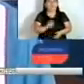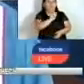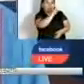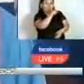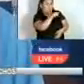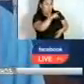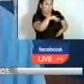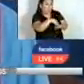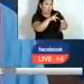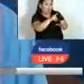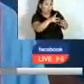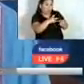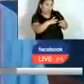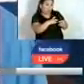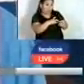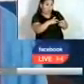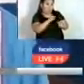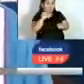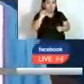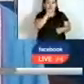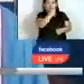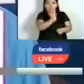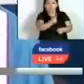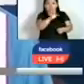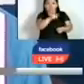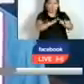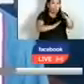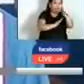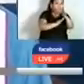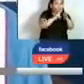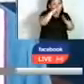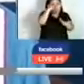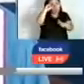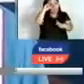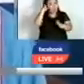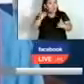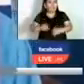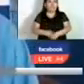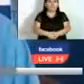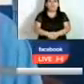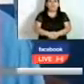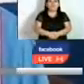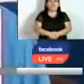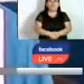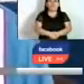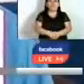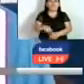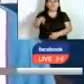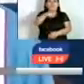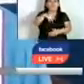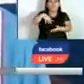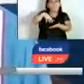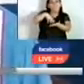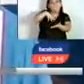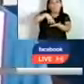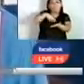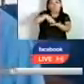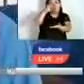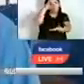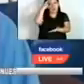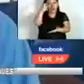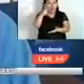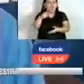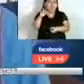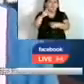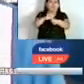permite reelegirse a Ezequiel Mía, va a hacer pausa y después va a buscar otra vez la oportunidad. El pueblo inteligente vota por las urnas, y estoy